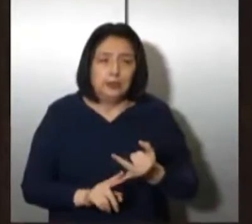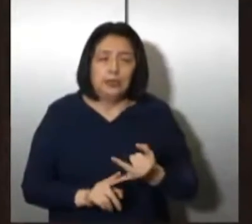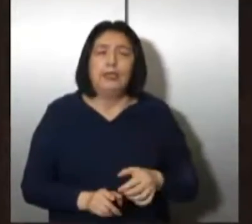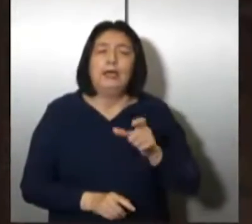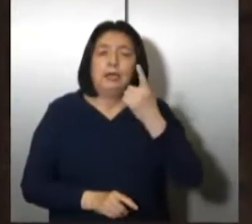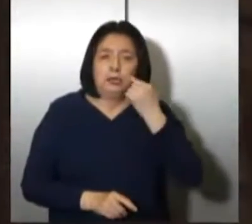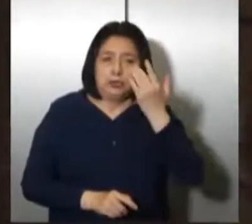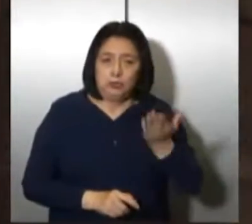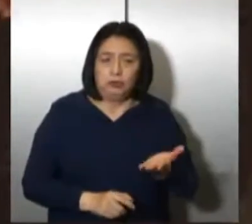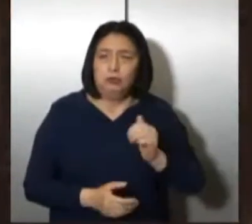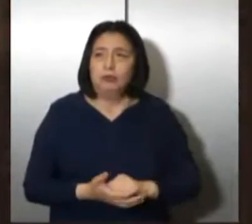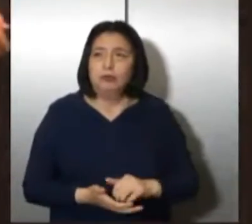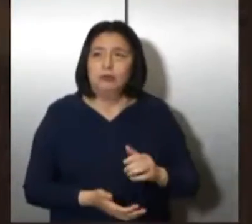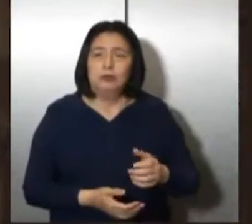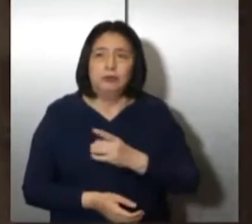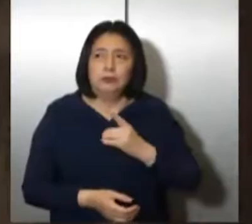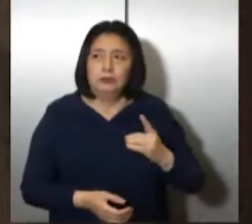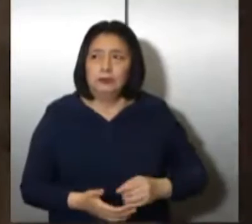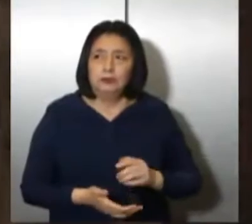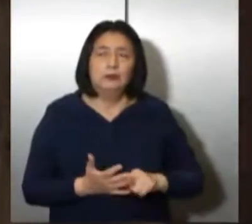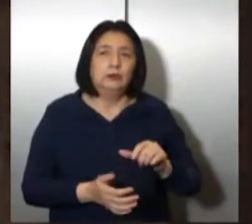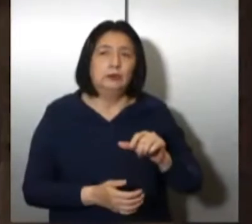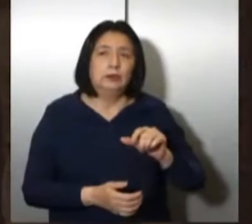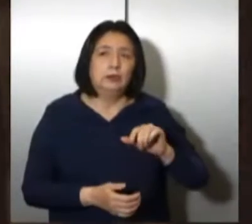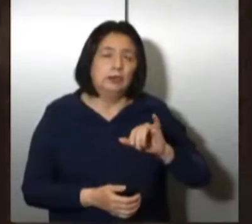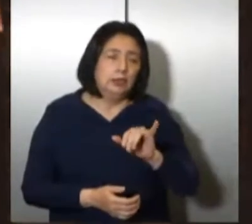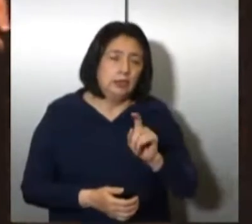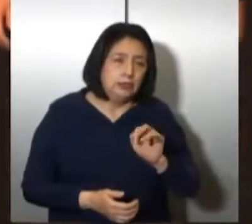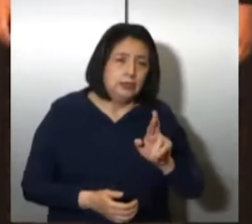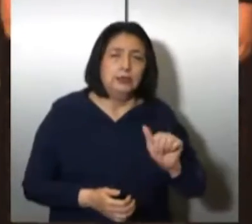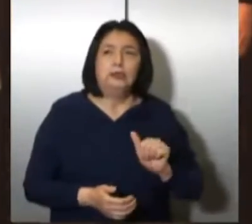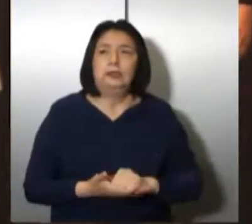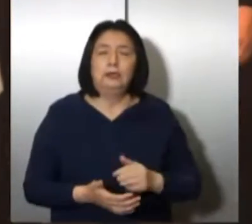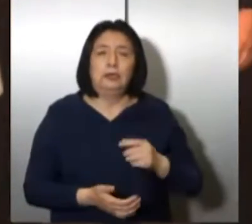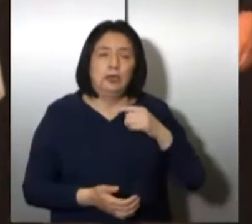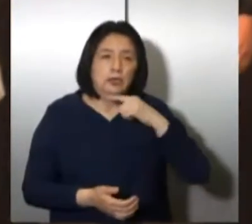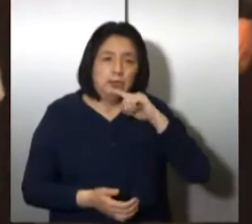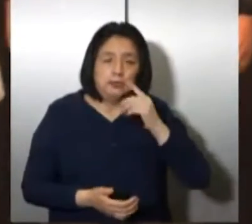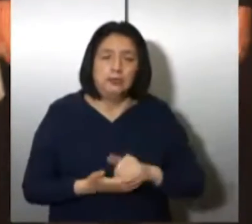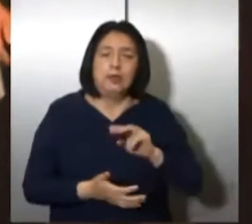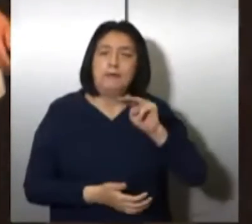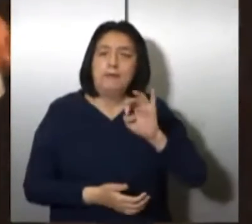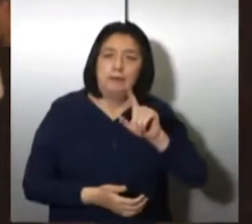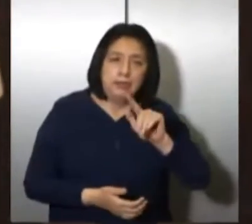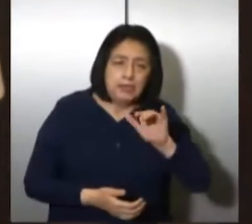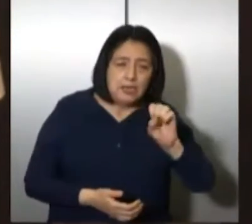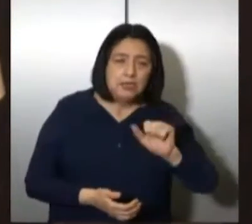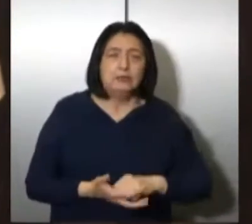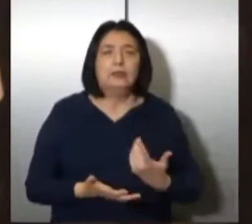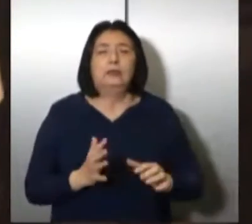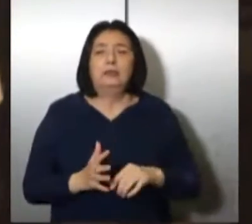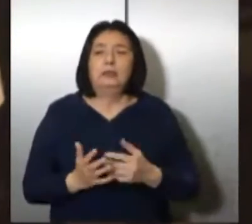señor Elie Torres García de Sumajara, a la señora Melissa Guamán de Damason